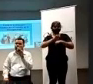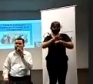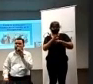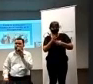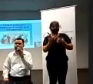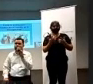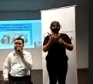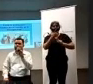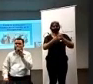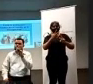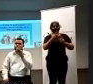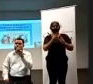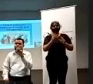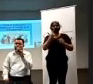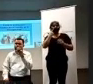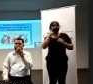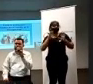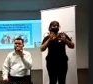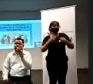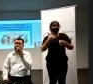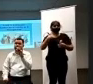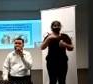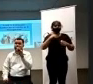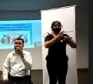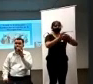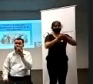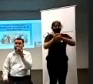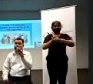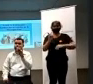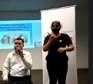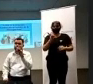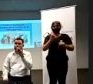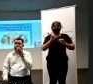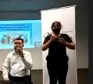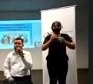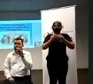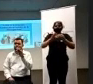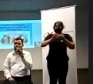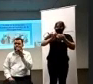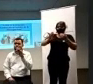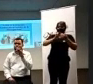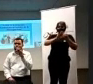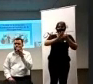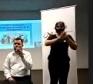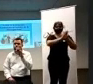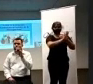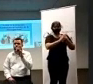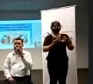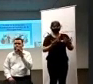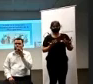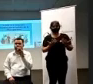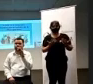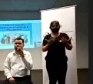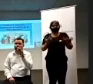Entonces entramos en que no podemos satisfacer nuestras necesidades básicas. Y al estar aislados, no